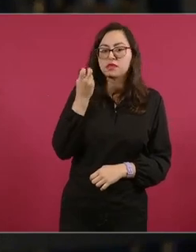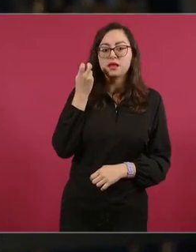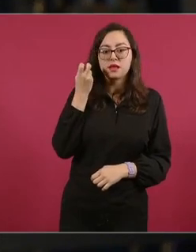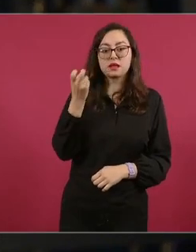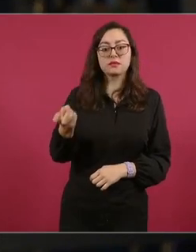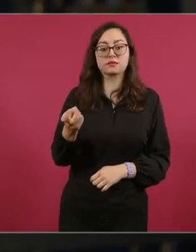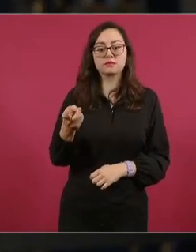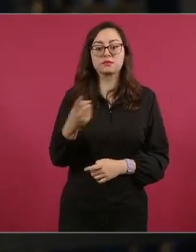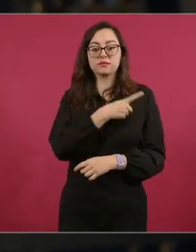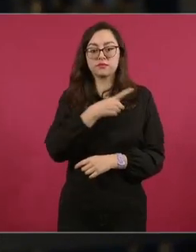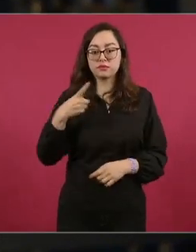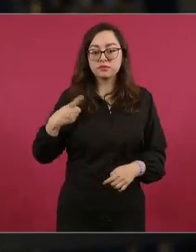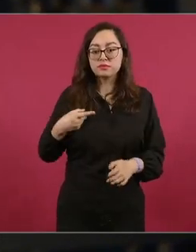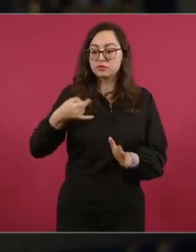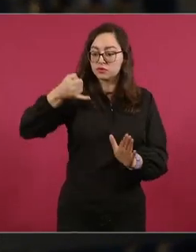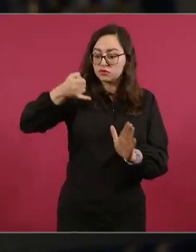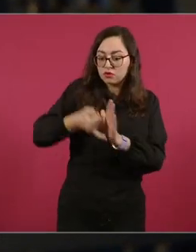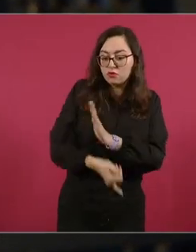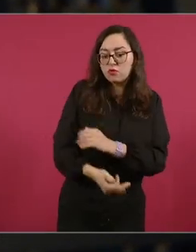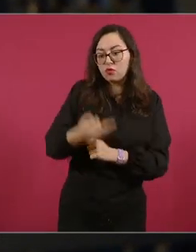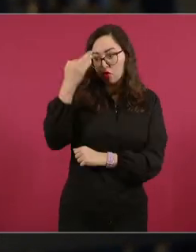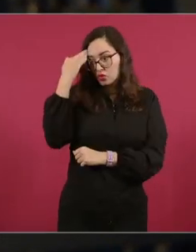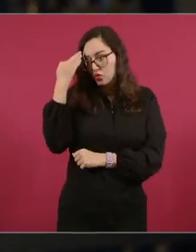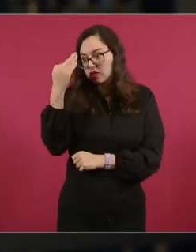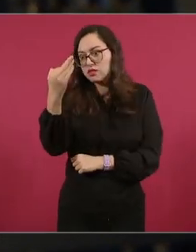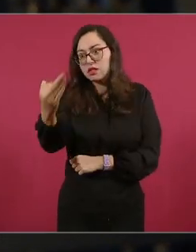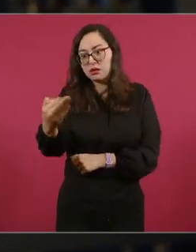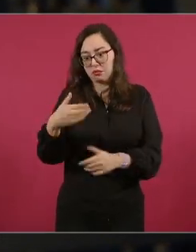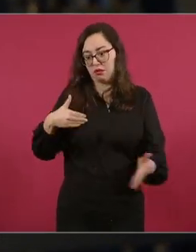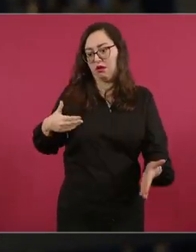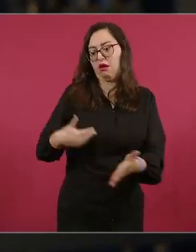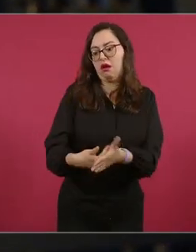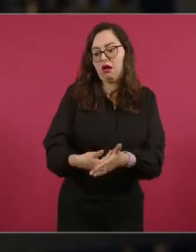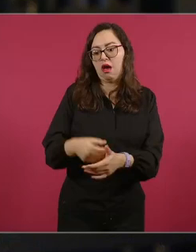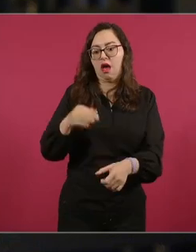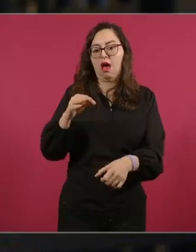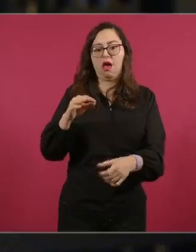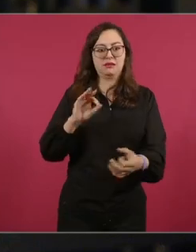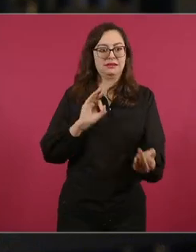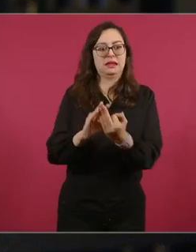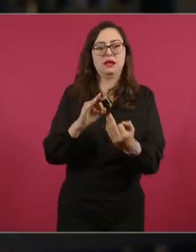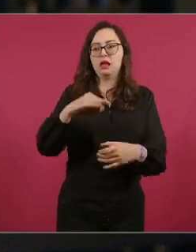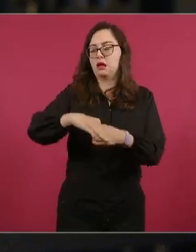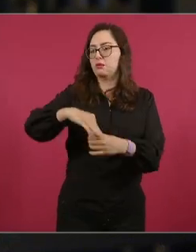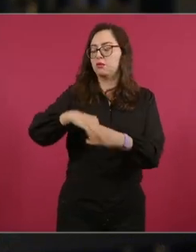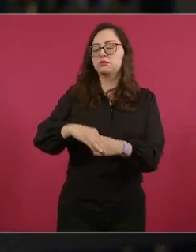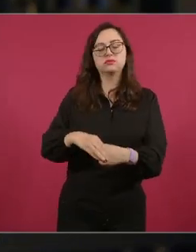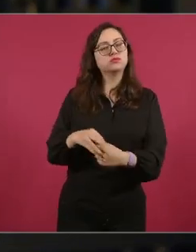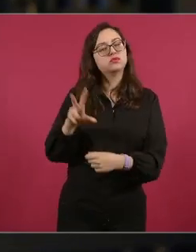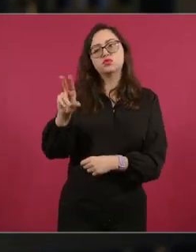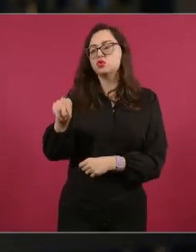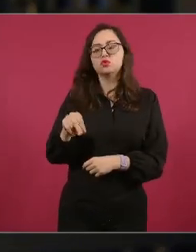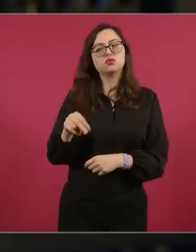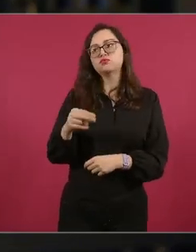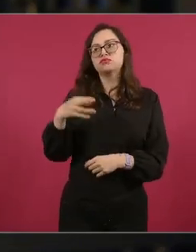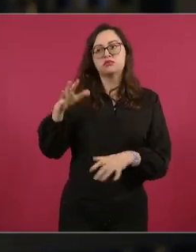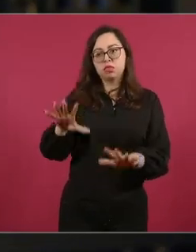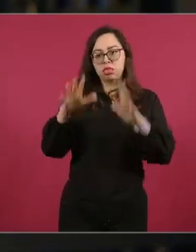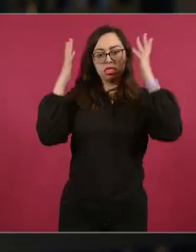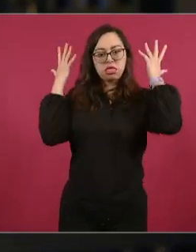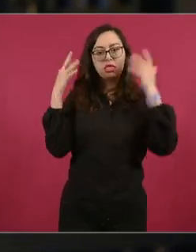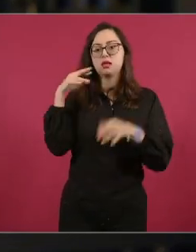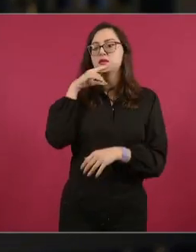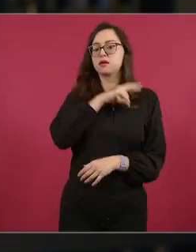que se necesita, que sea tan profundo de este tipo de iniciativas en medio de un proceso electoral, porque se necesita tiempo, se necesitan consensos